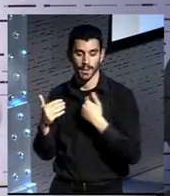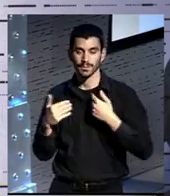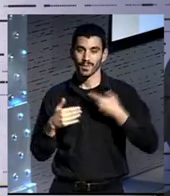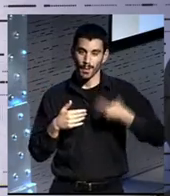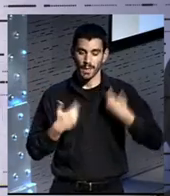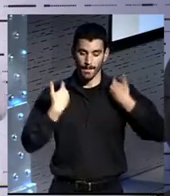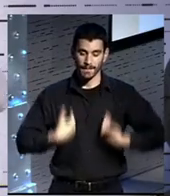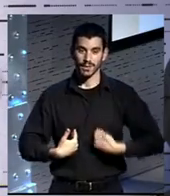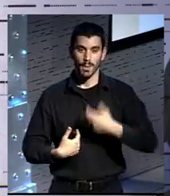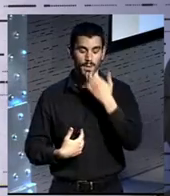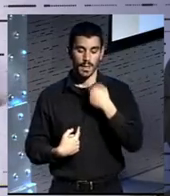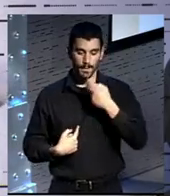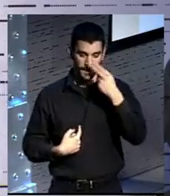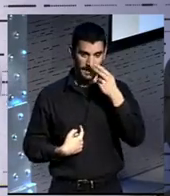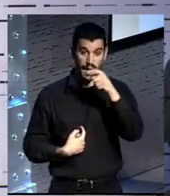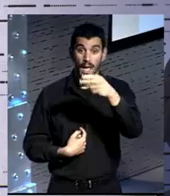comunes sean capaces de